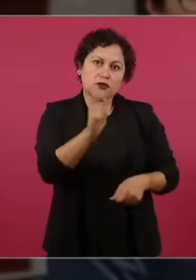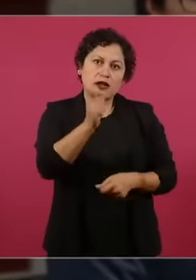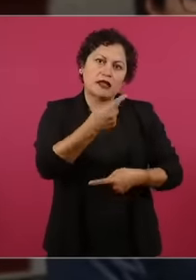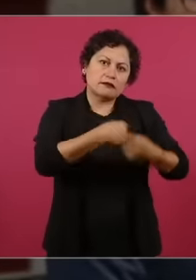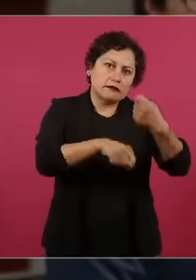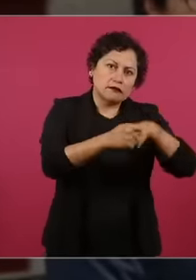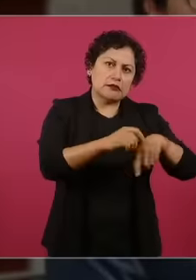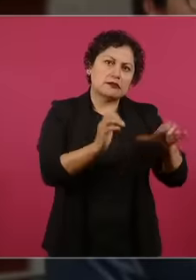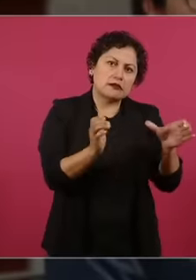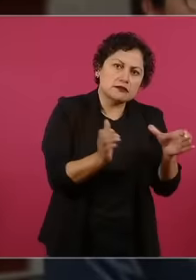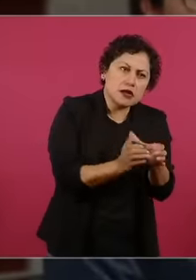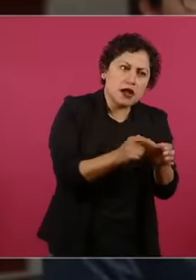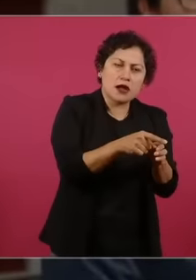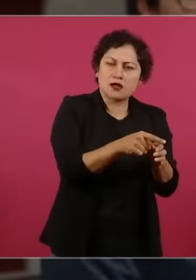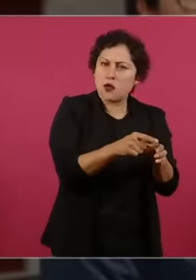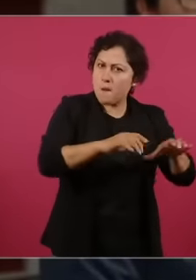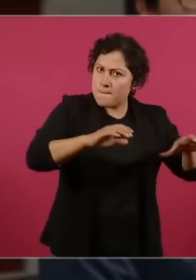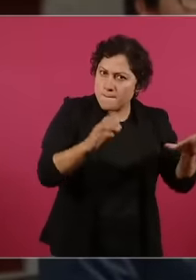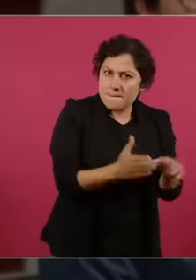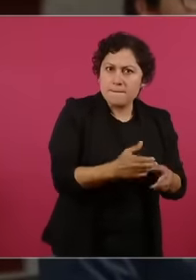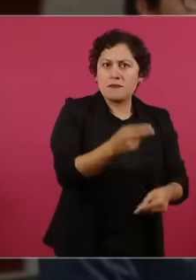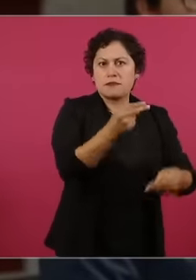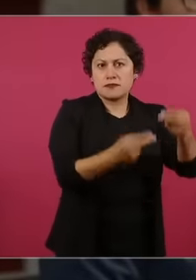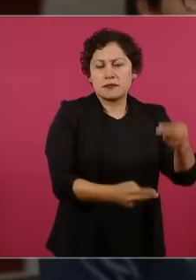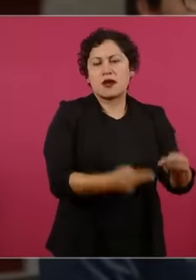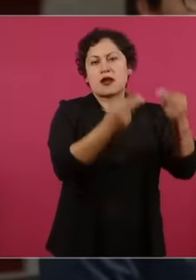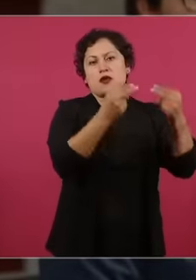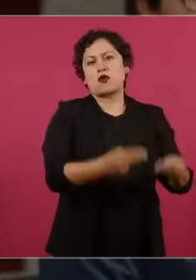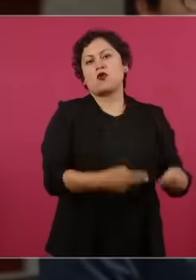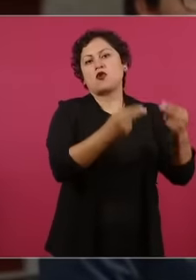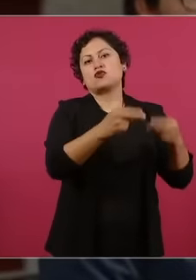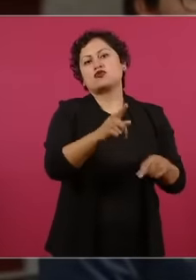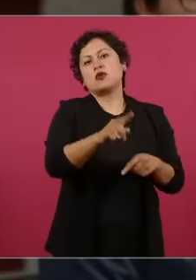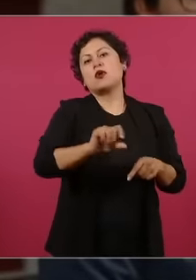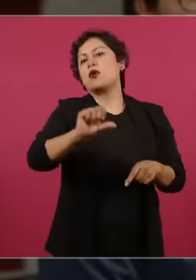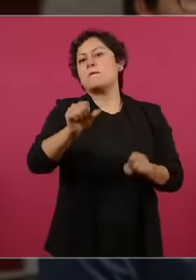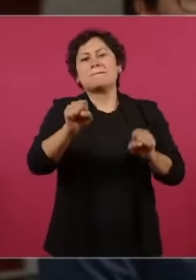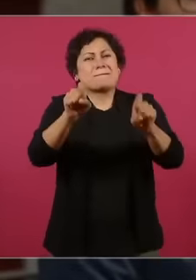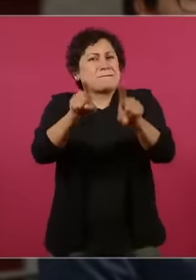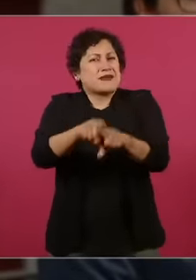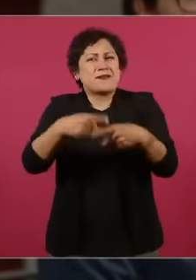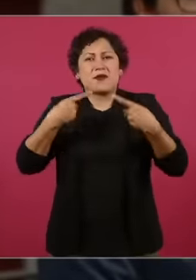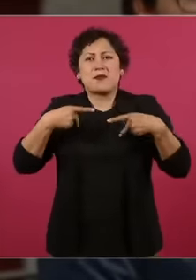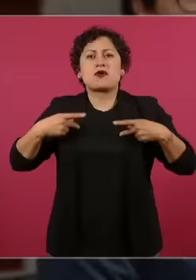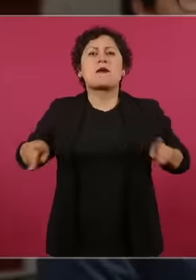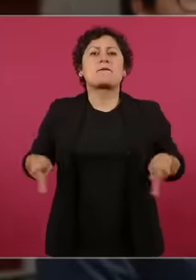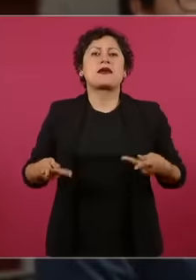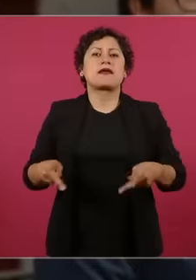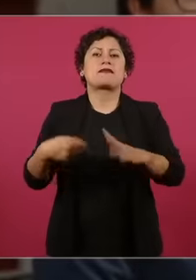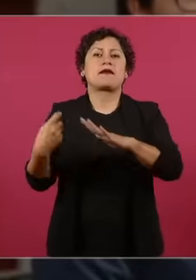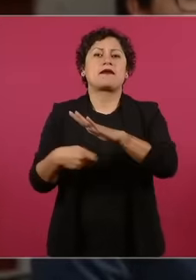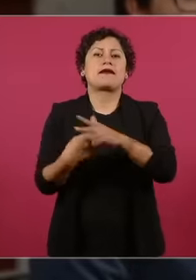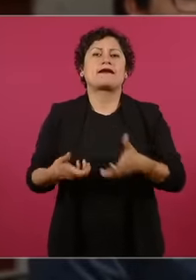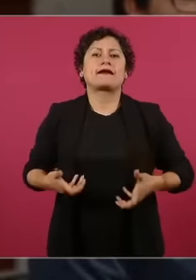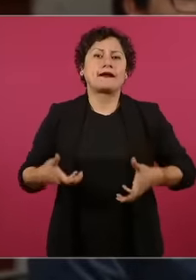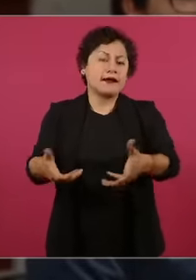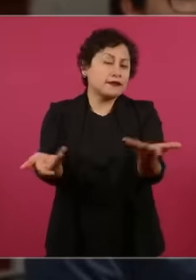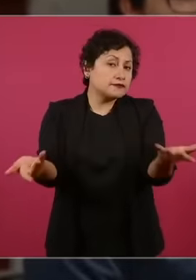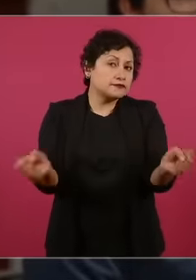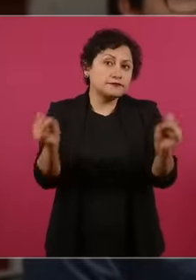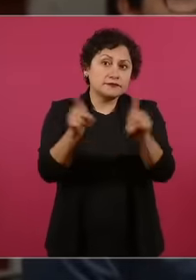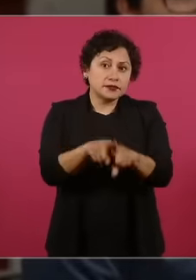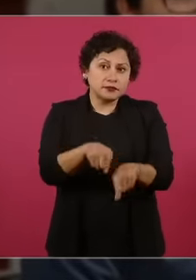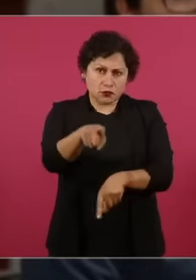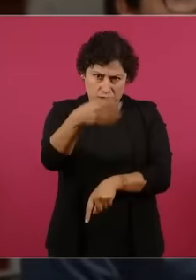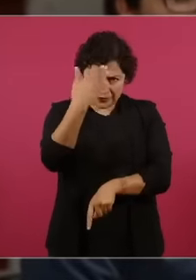comercio. Hasta los ambulantes, o sea, todo el mundo, este delito, presidente, ¿usted